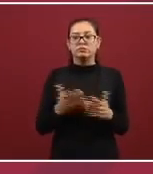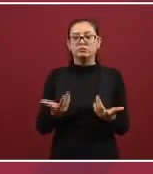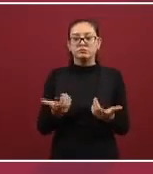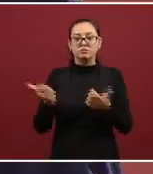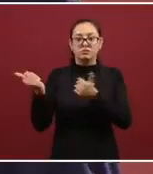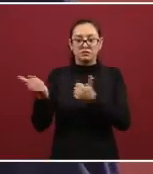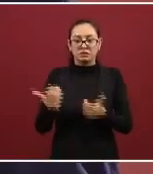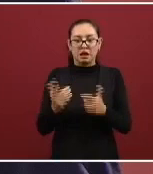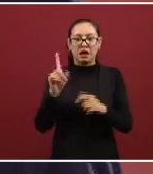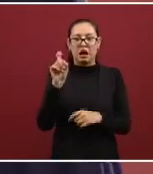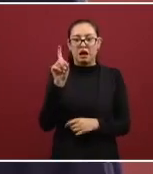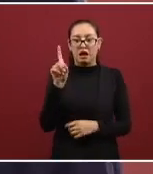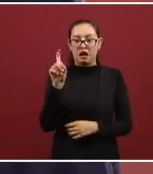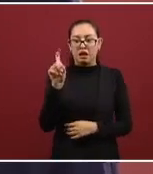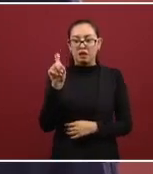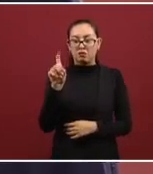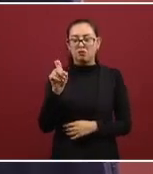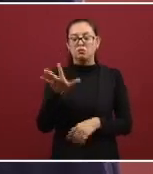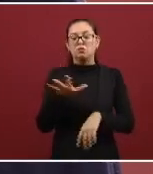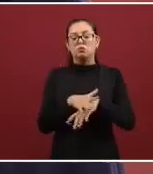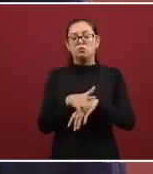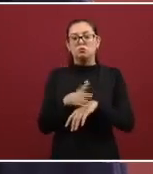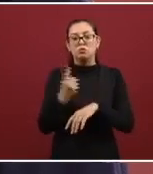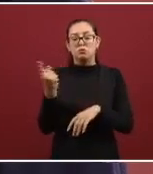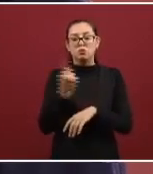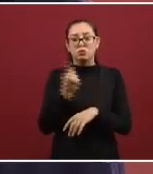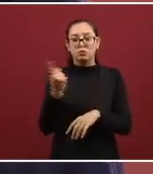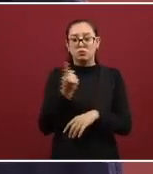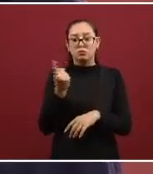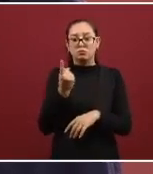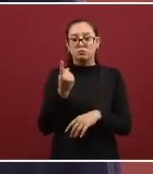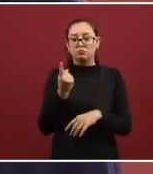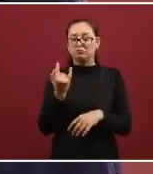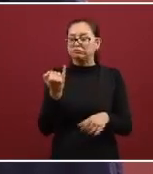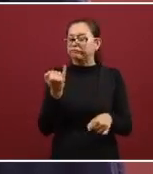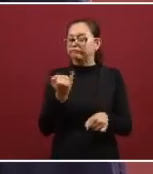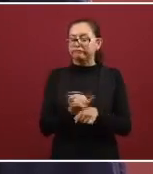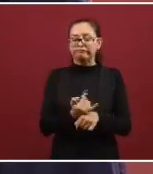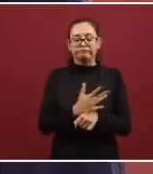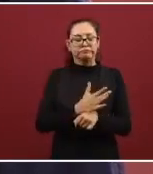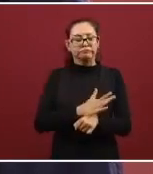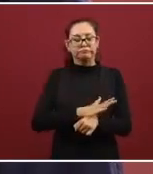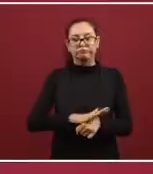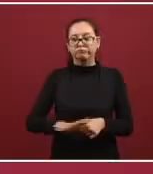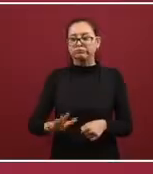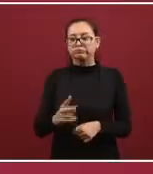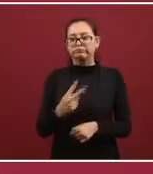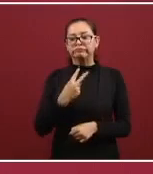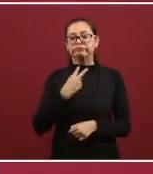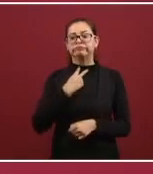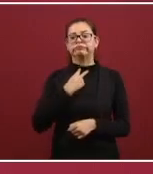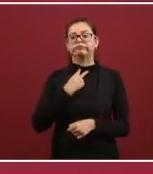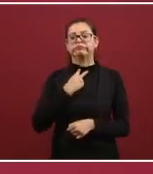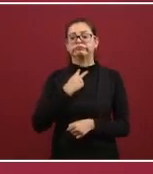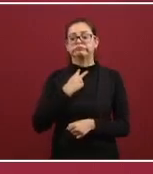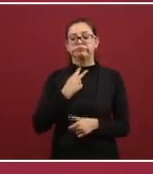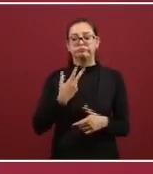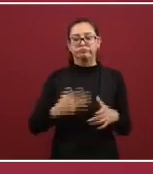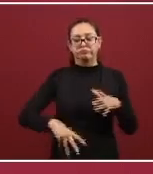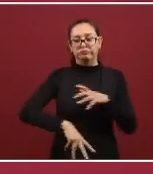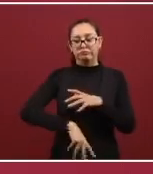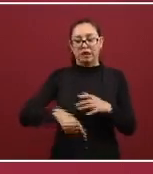traer el agua, porque ya no se puede seguir sobreexplotando